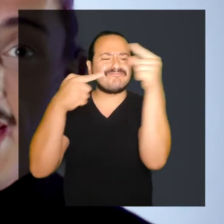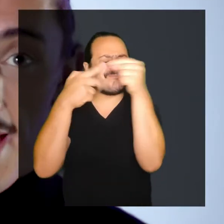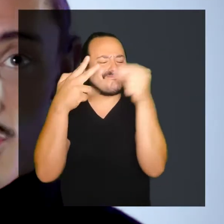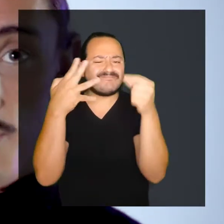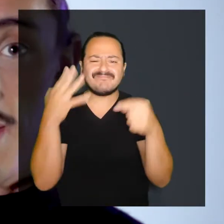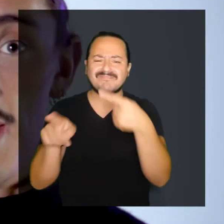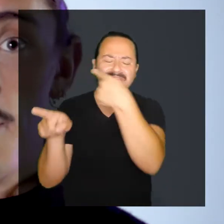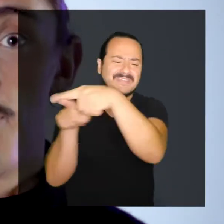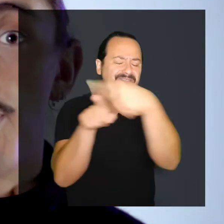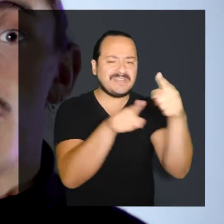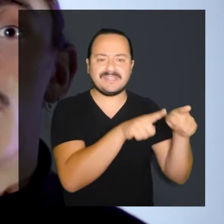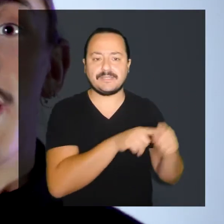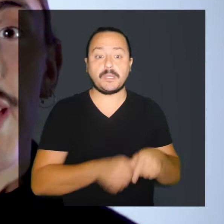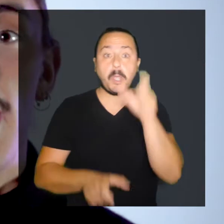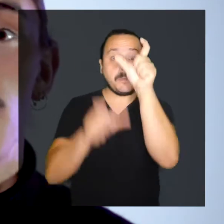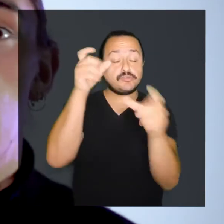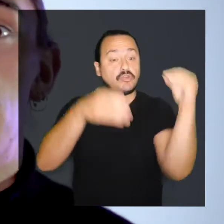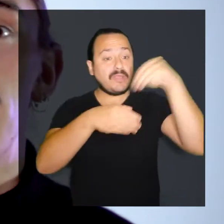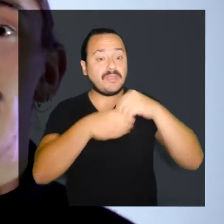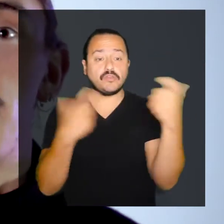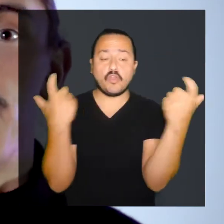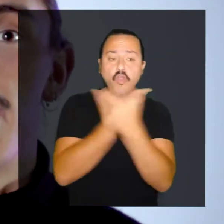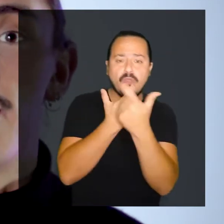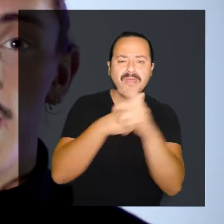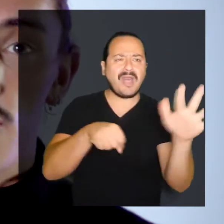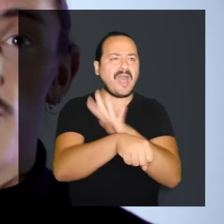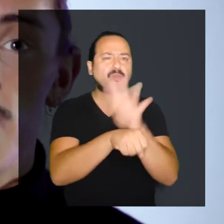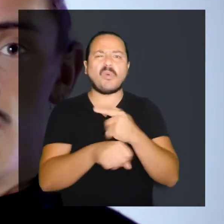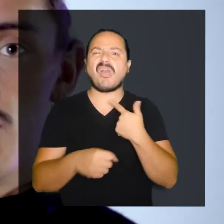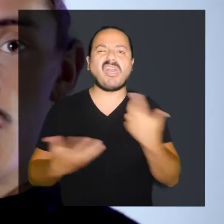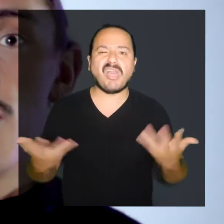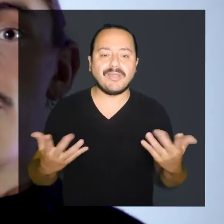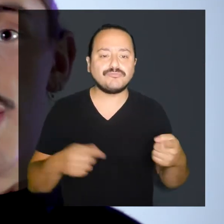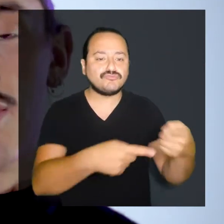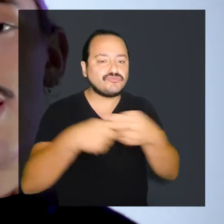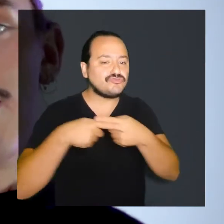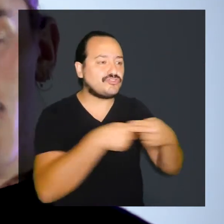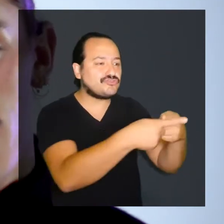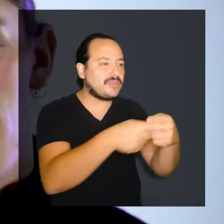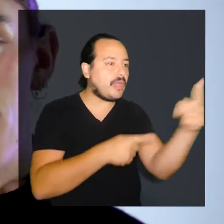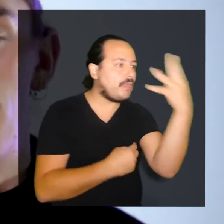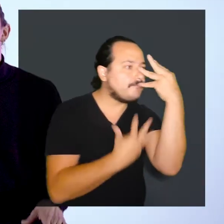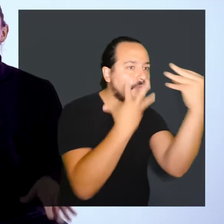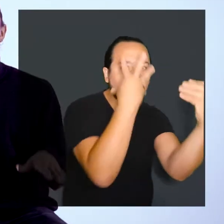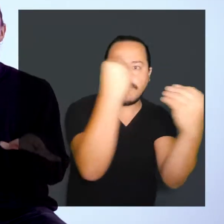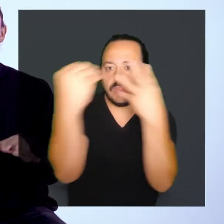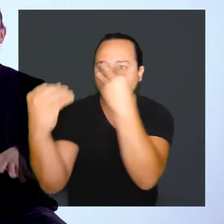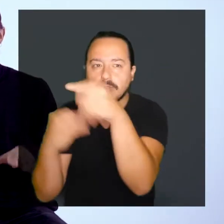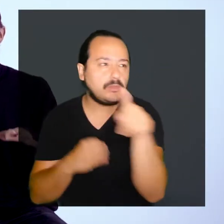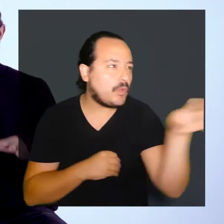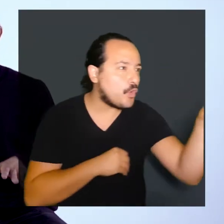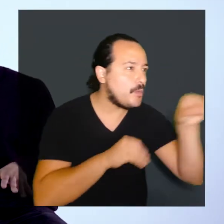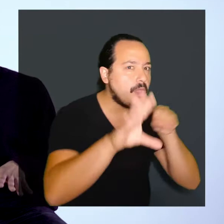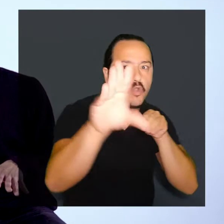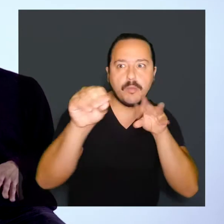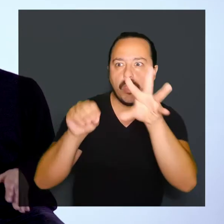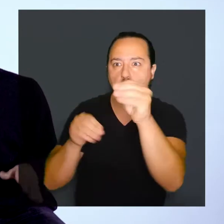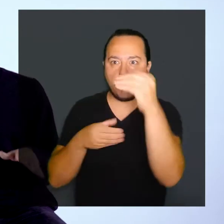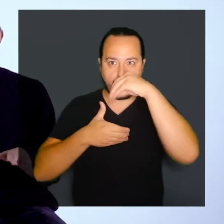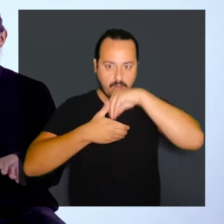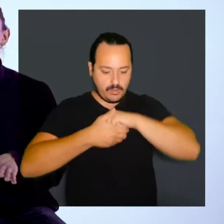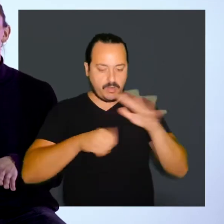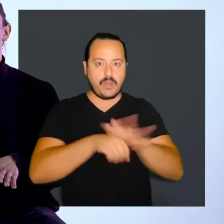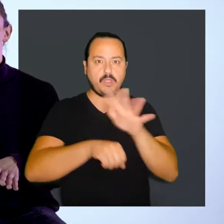personajes en la comedia, por lo general, buscan interpretar ciertos vicios o defectos de la sociedad. A través de la exageración